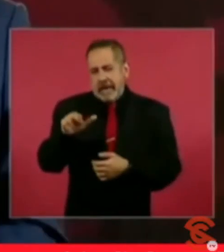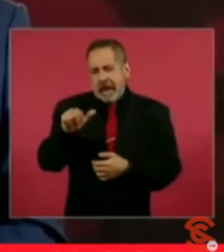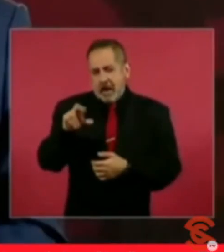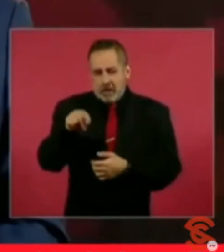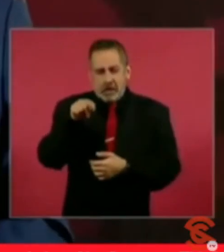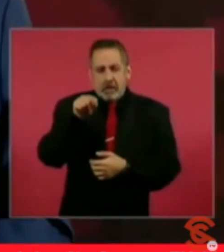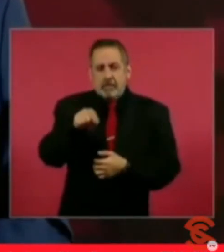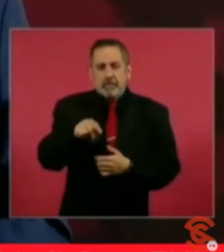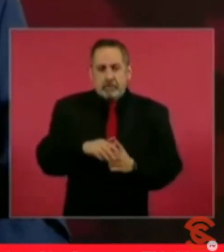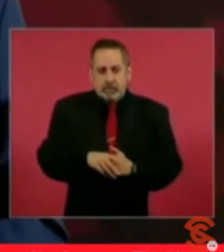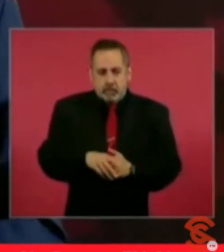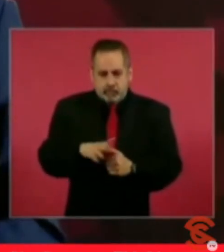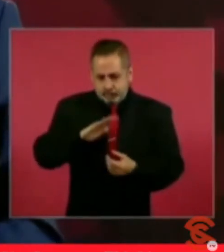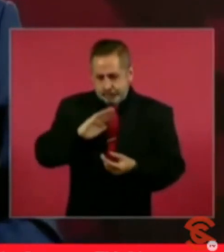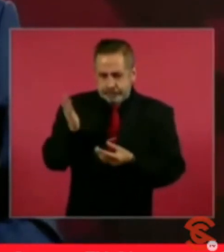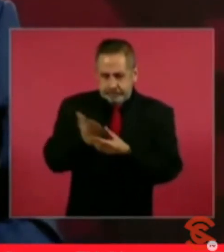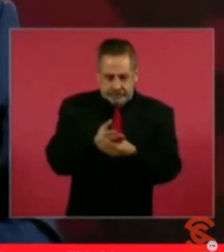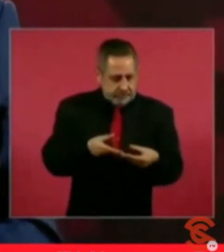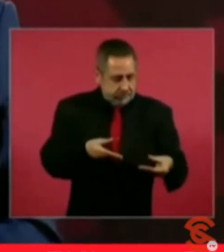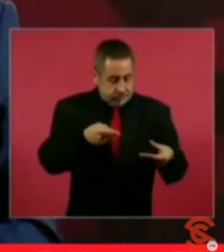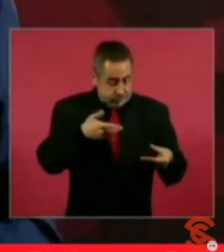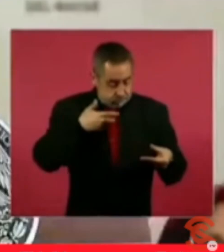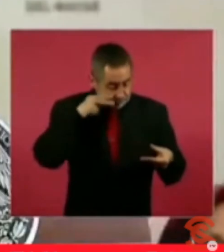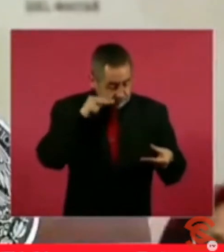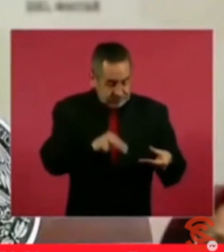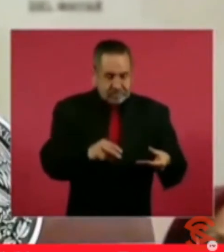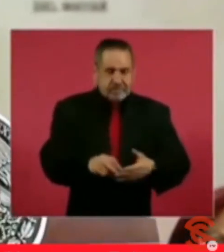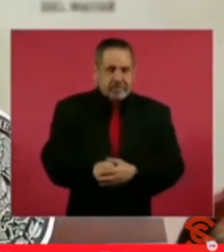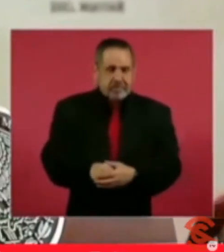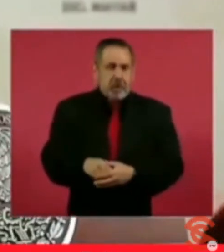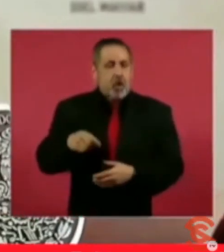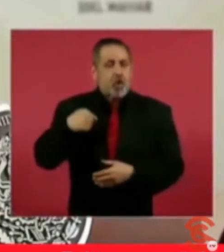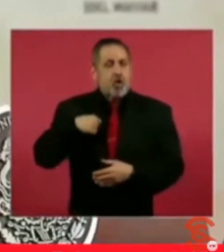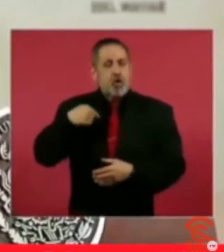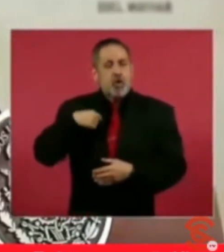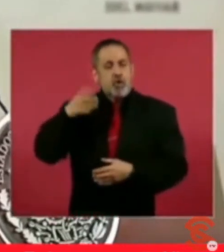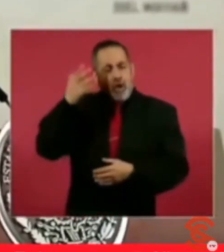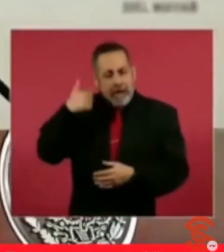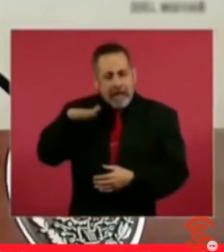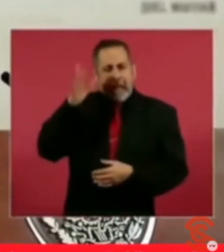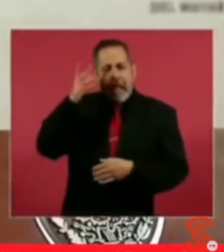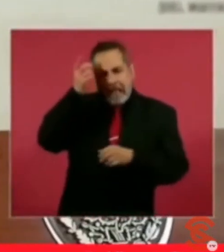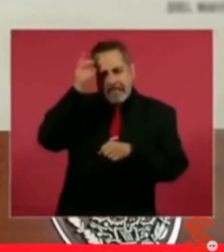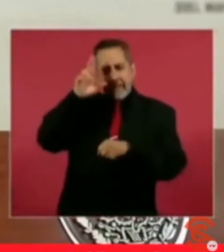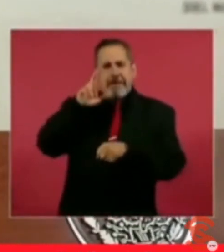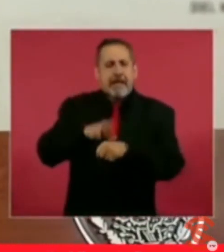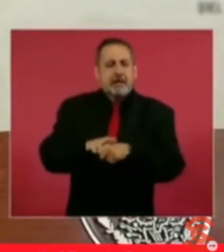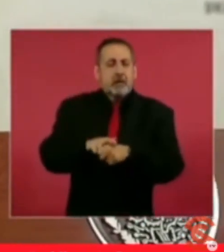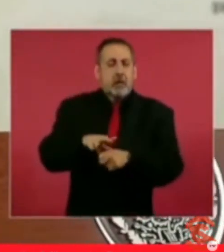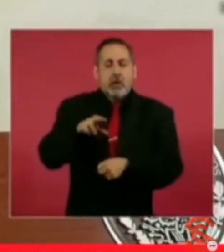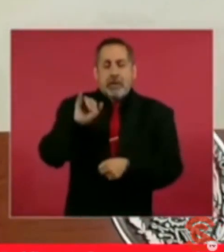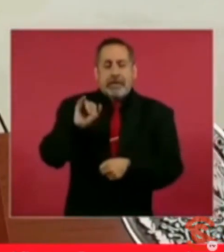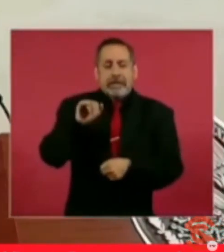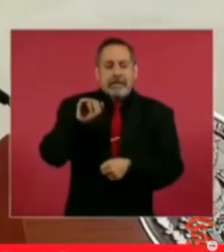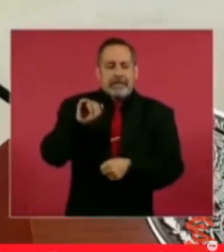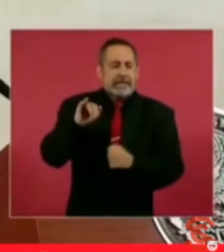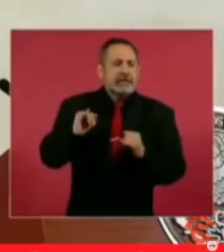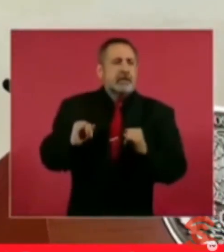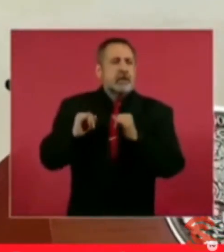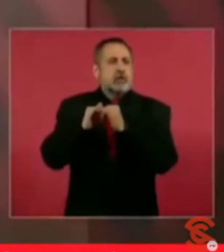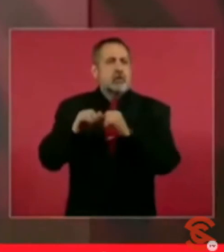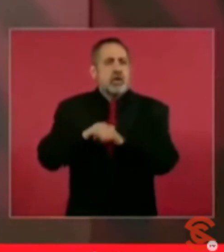lo tengo en mi expediente, cuando estaba yo de director del Instituto Nacional Indigenista, trabajando